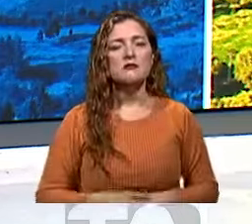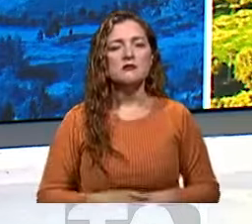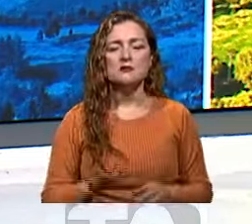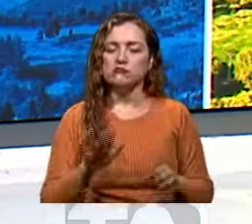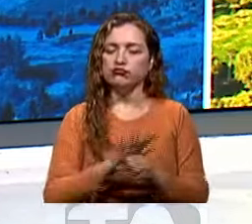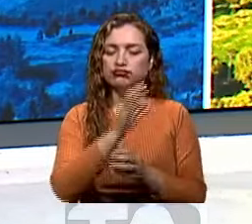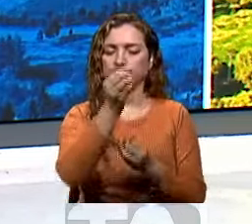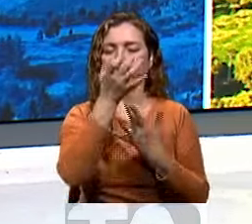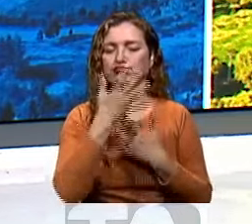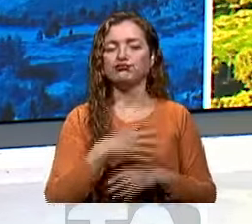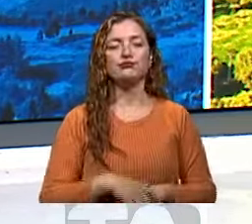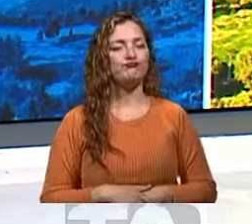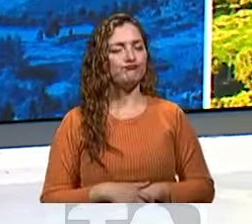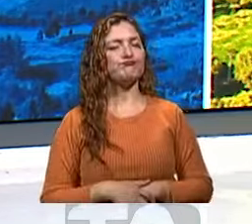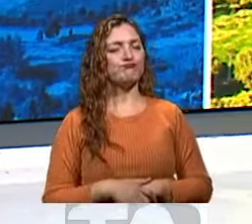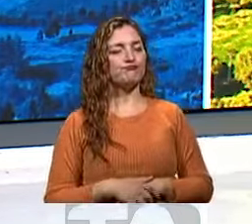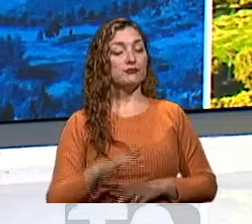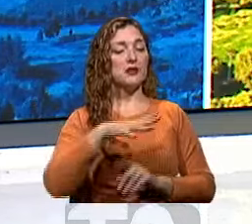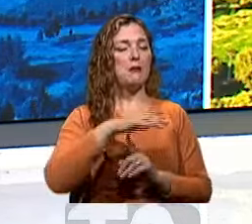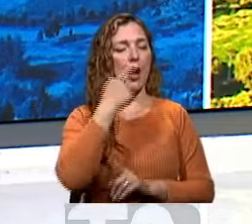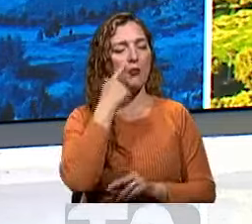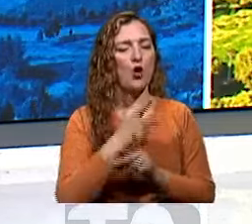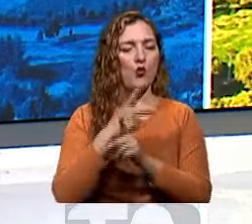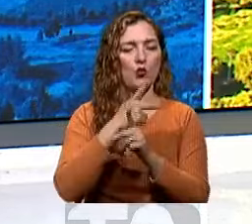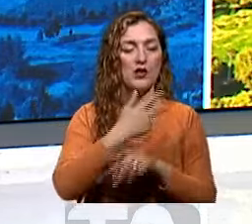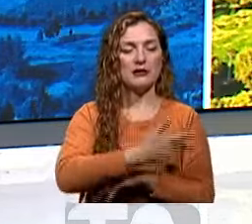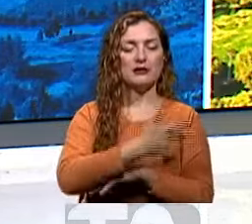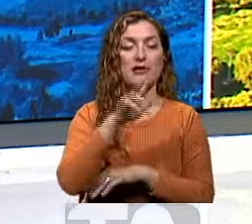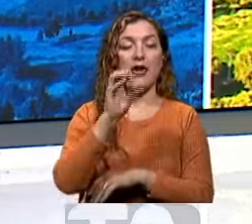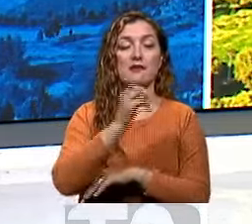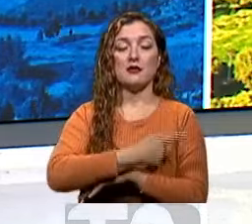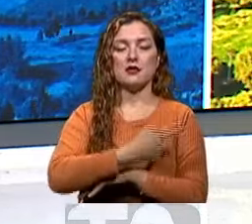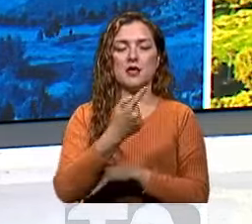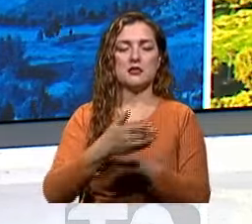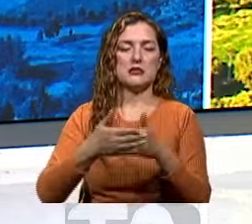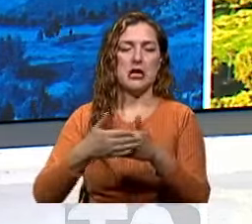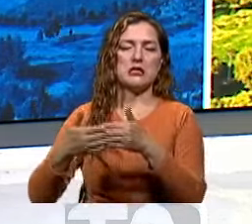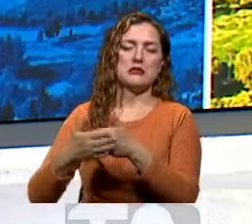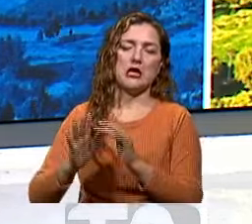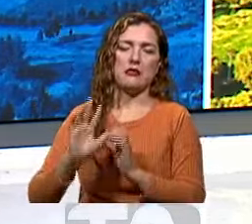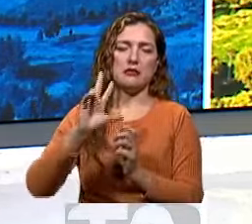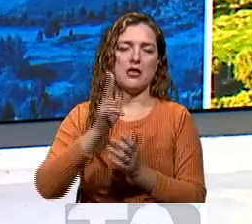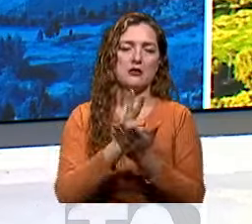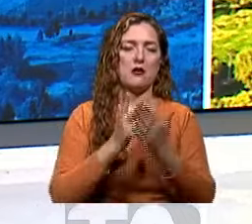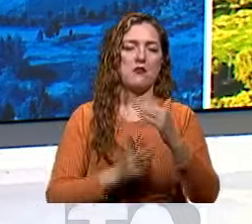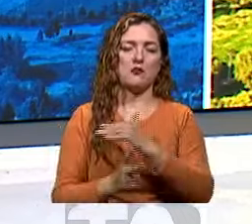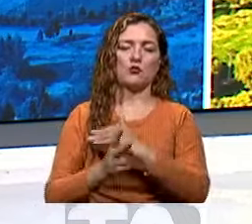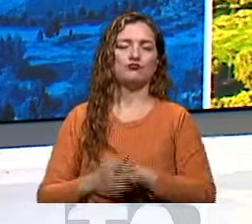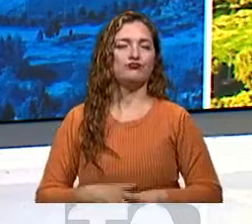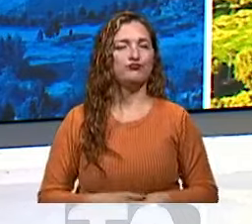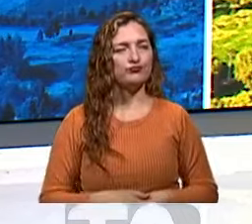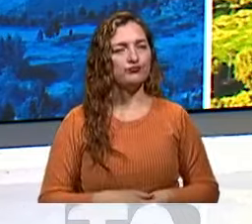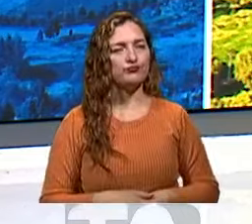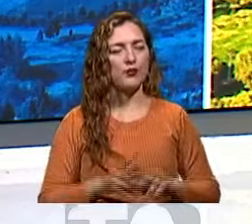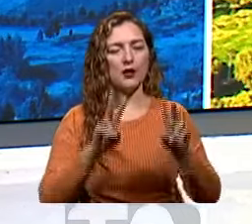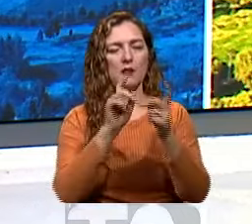completo informe de lo que va a ocurrir en el Parque La Carolina. Durante 30 días van a estar las autoridades trabajando en los parqueaderos. Ahora vamos